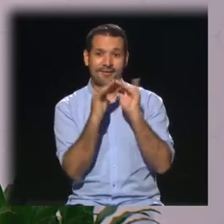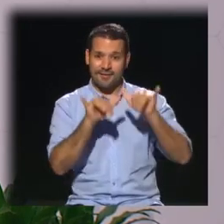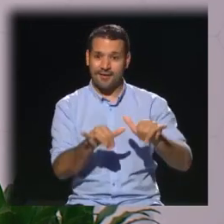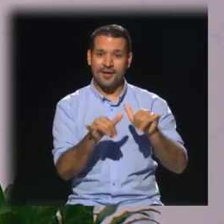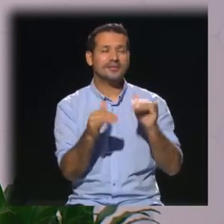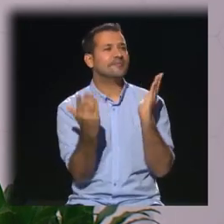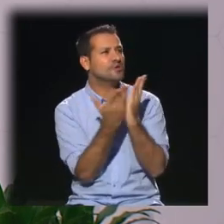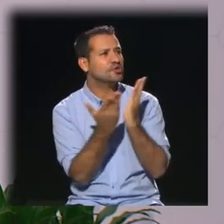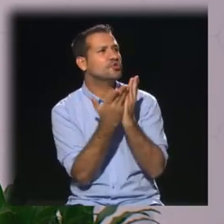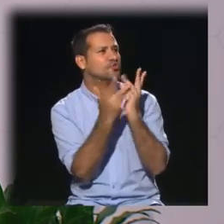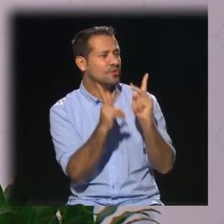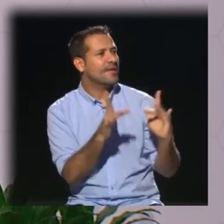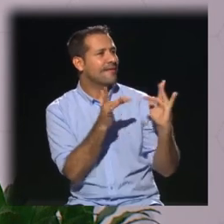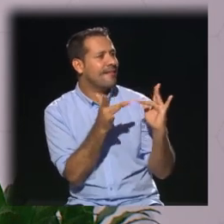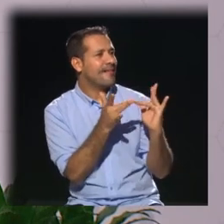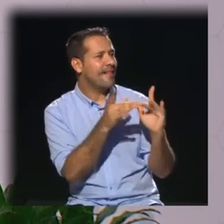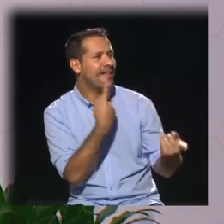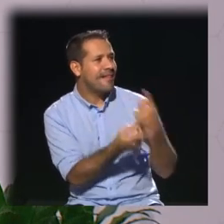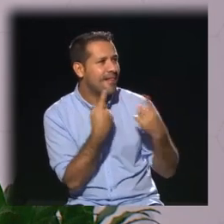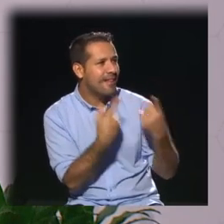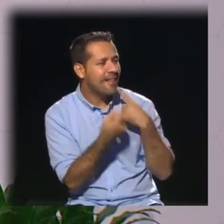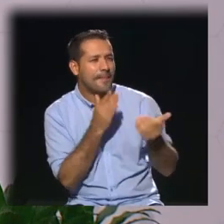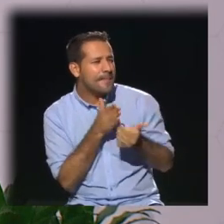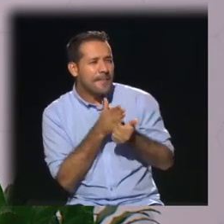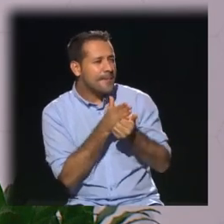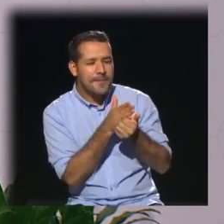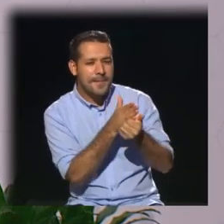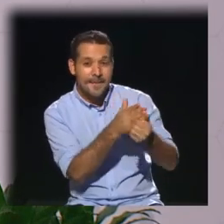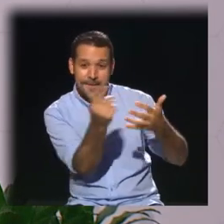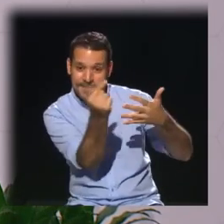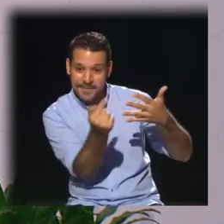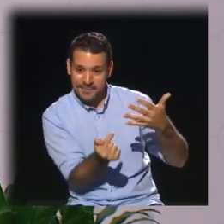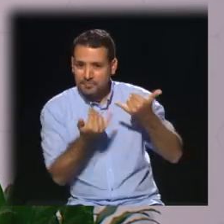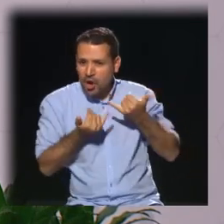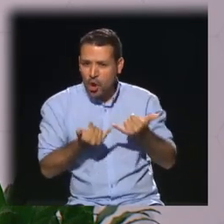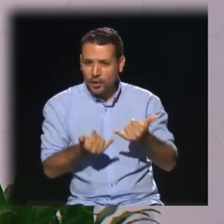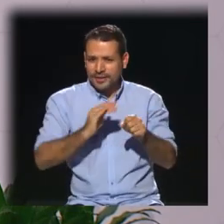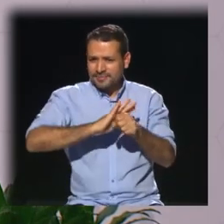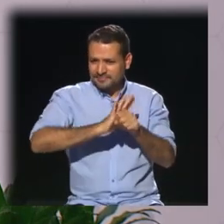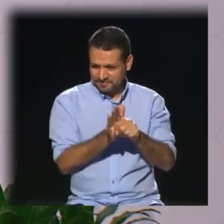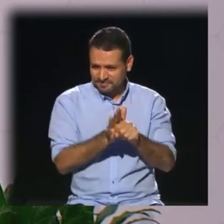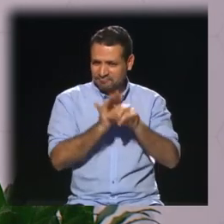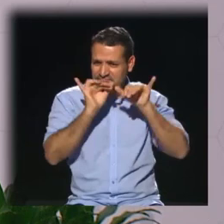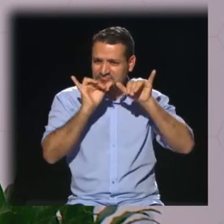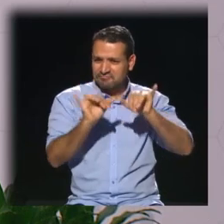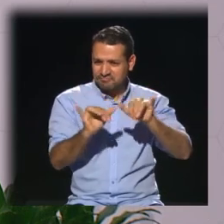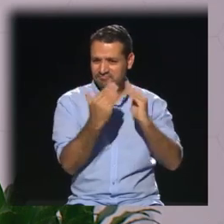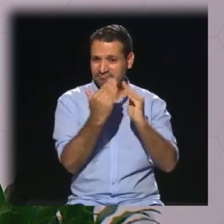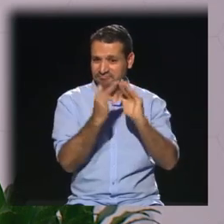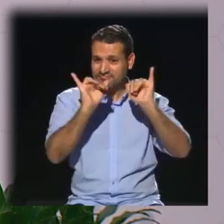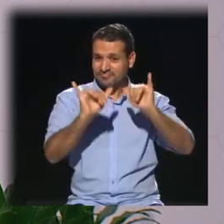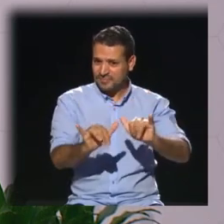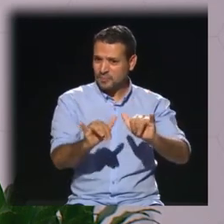conectado con sus estudiantes y dándole como todas esas herramientas para que podamos llevar esta cuarentena, digamos, de una forma mucho más tranquila y